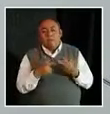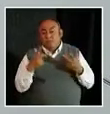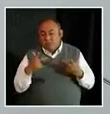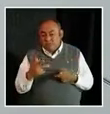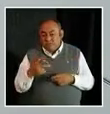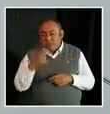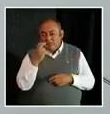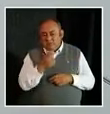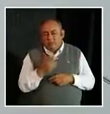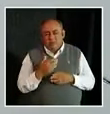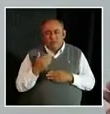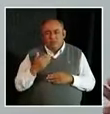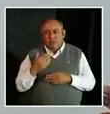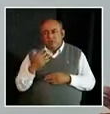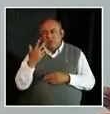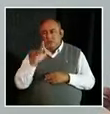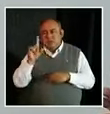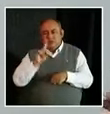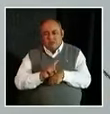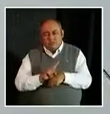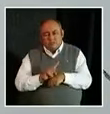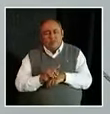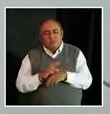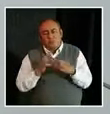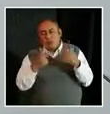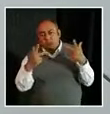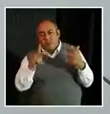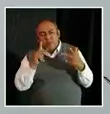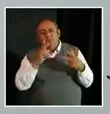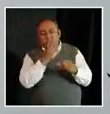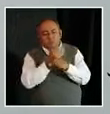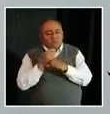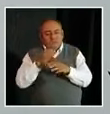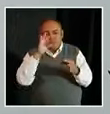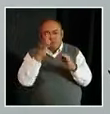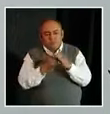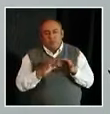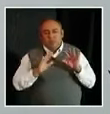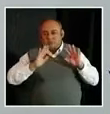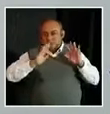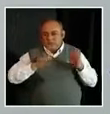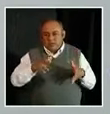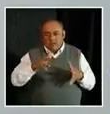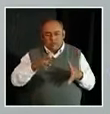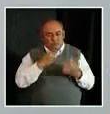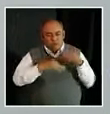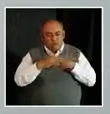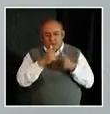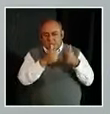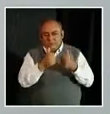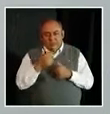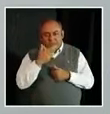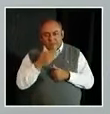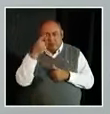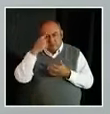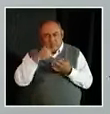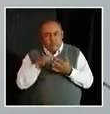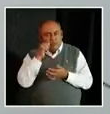hace aproximadamente 10 días, ya se reparó, la reparación quedó terminada, si mal no recuerdo, el día de ayer,